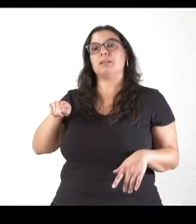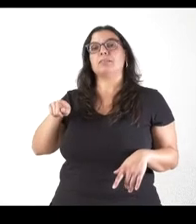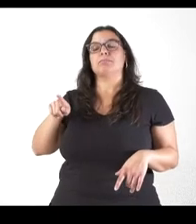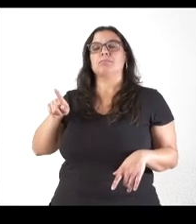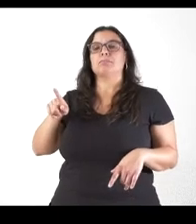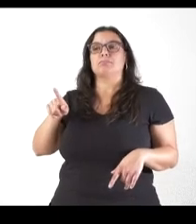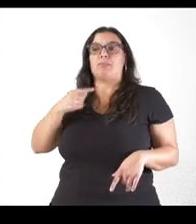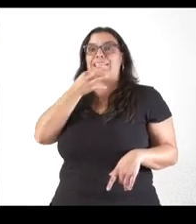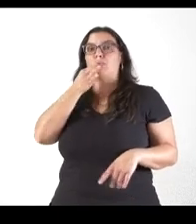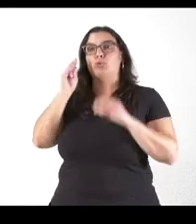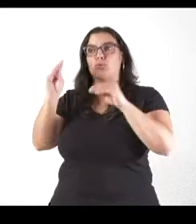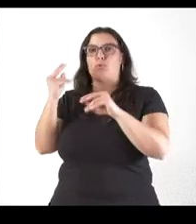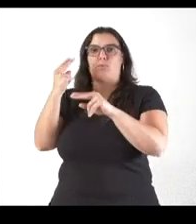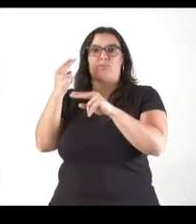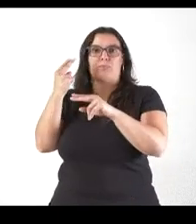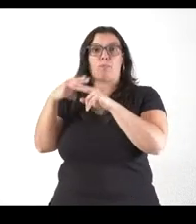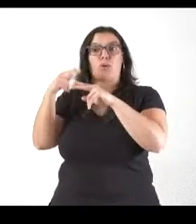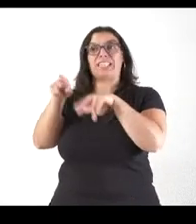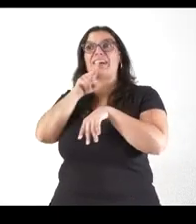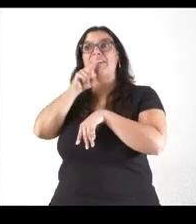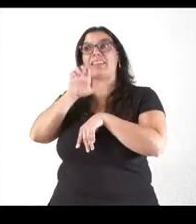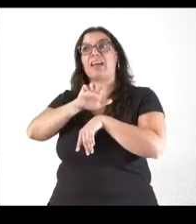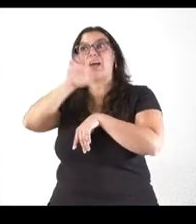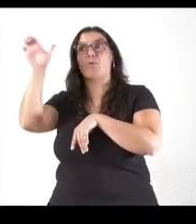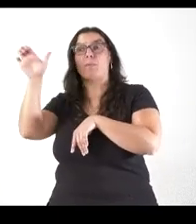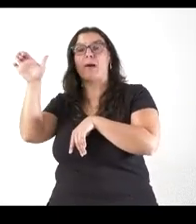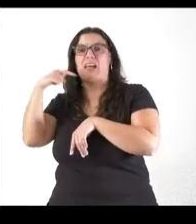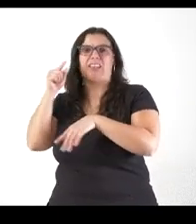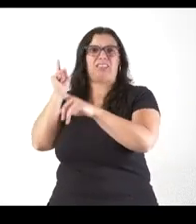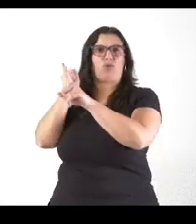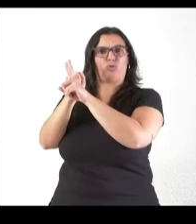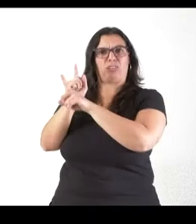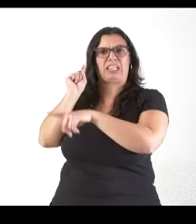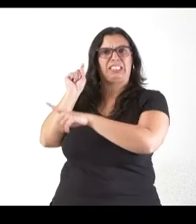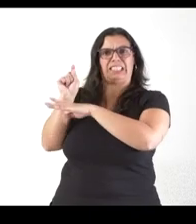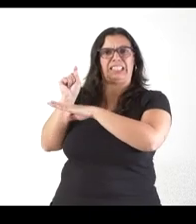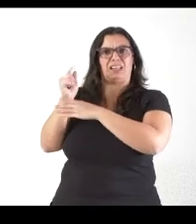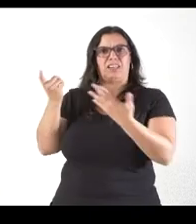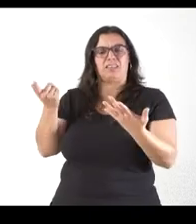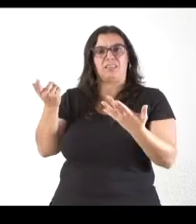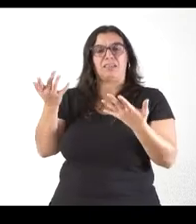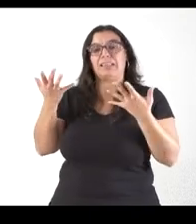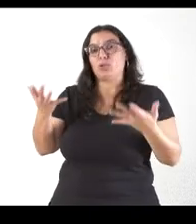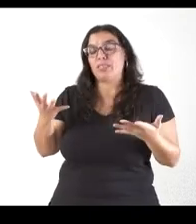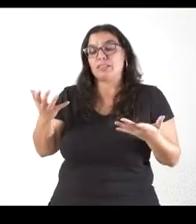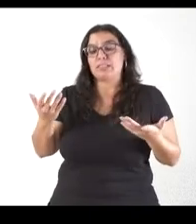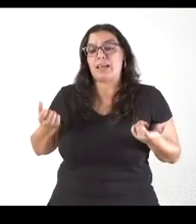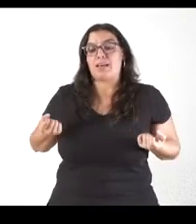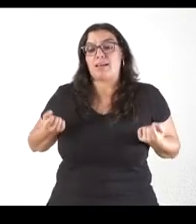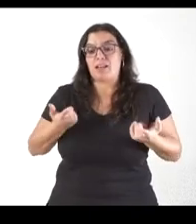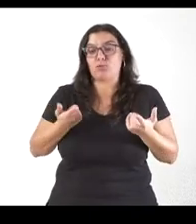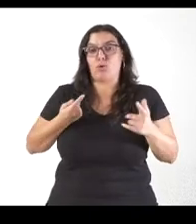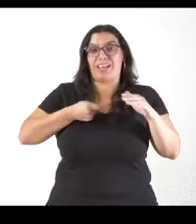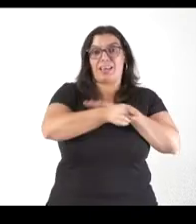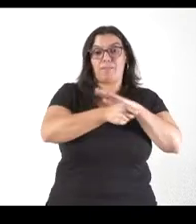políticas verdes de la Unión Europea que perjudican etcétera cuánto de ese gasto de esas inversiones